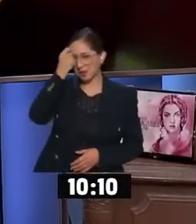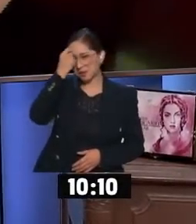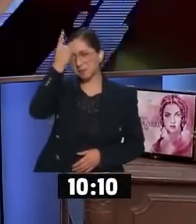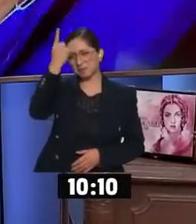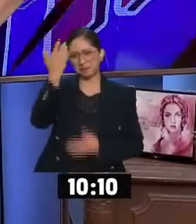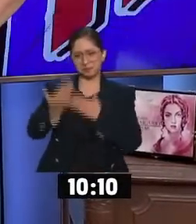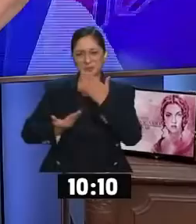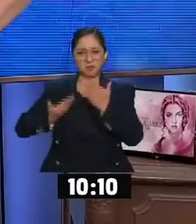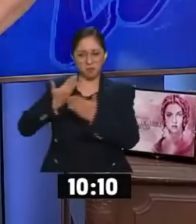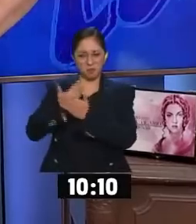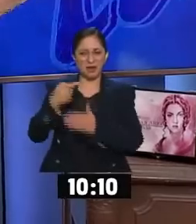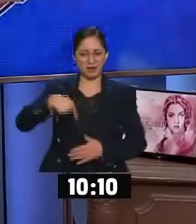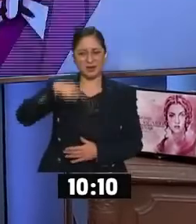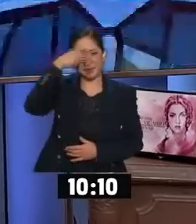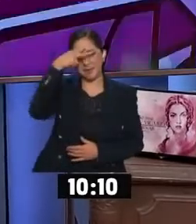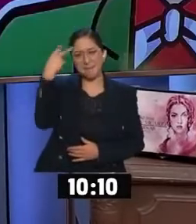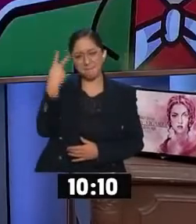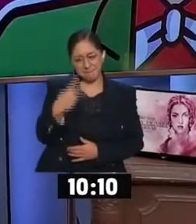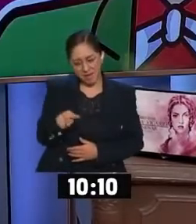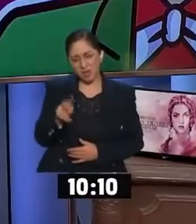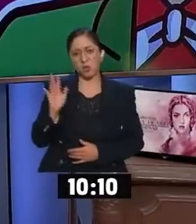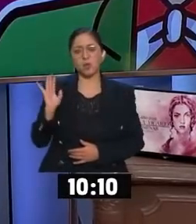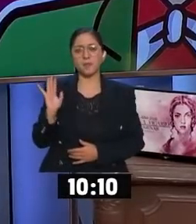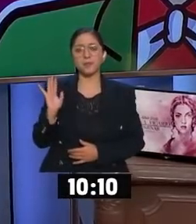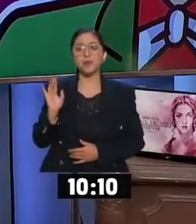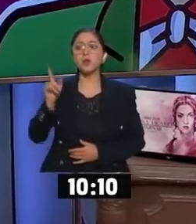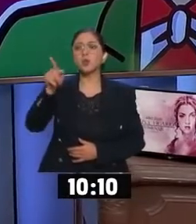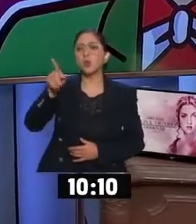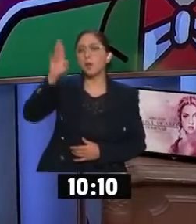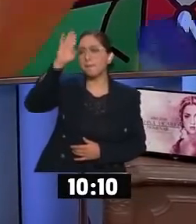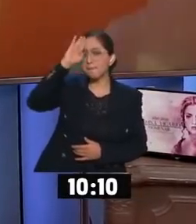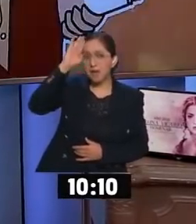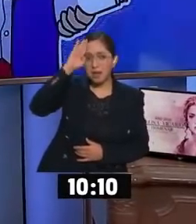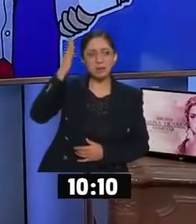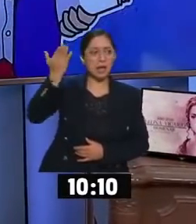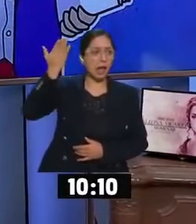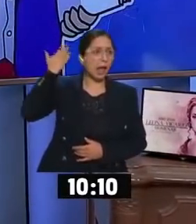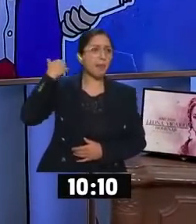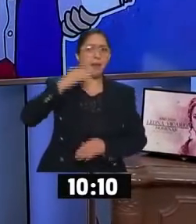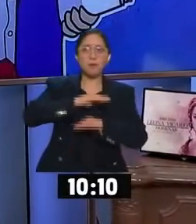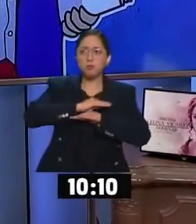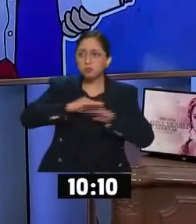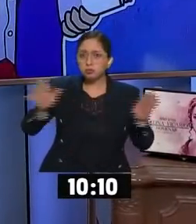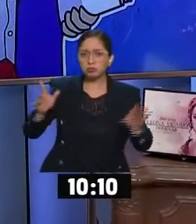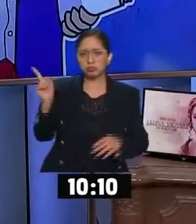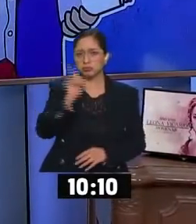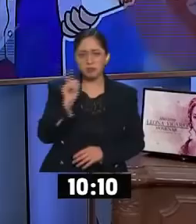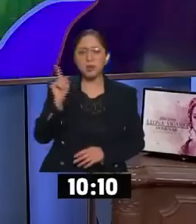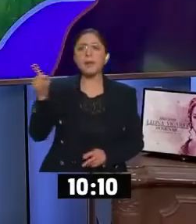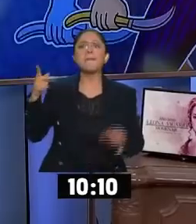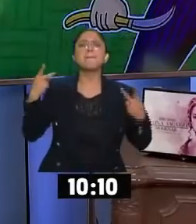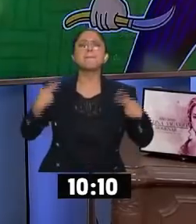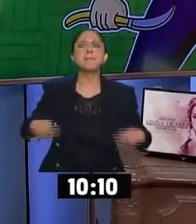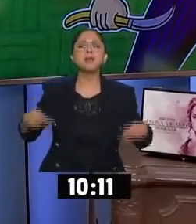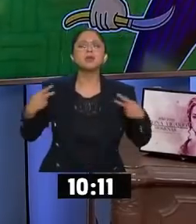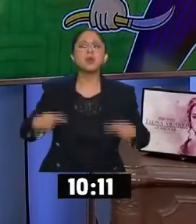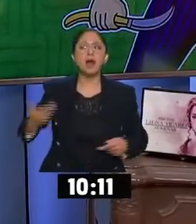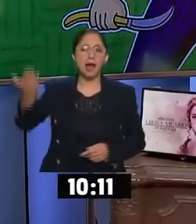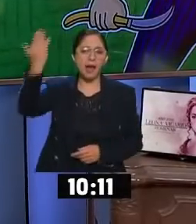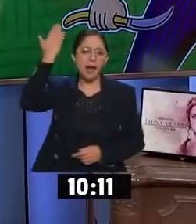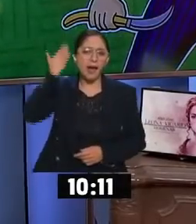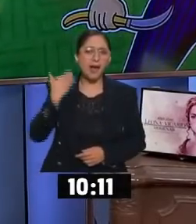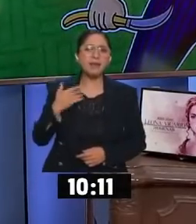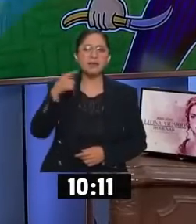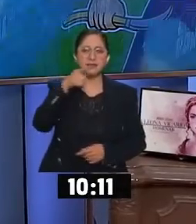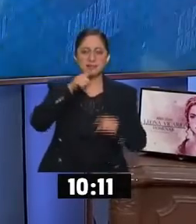México. Digo, perdón, no era así como muy pública, pero era un laboratorio de personas que avalaban